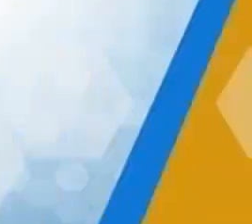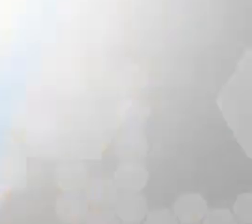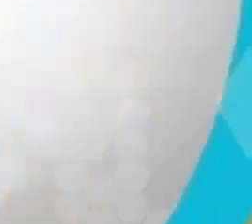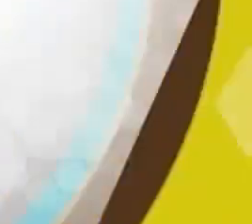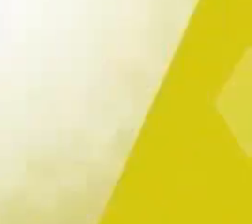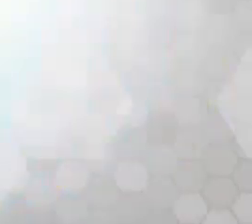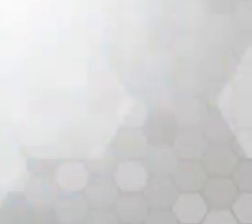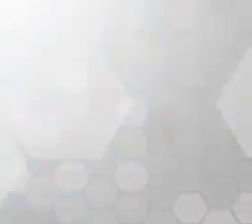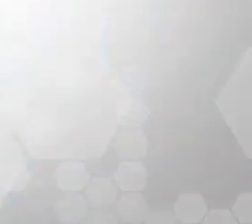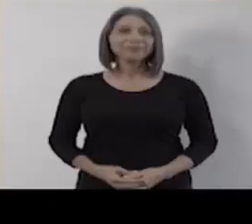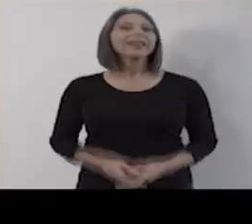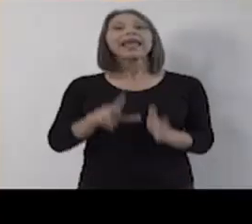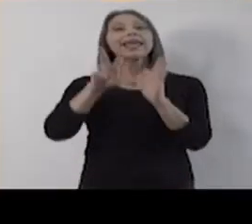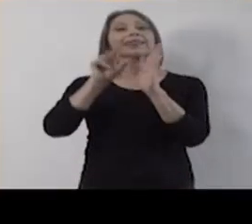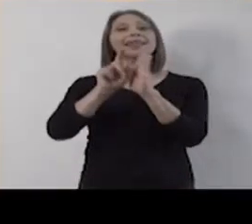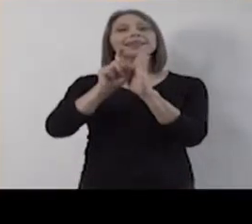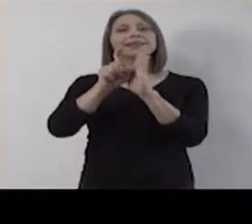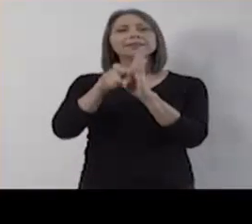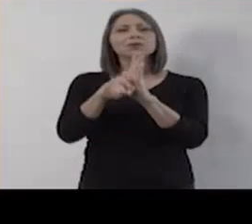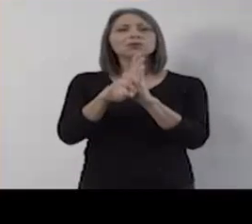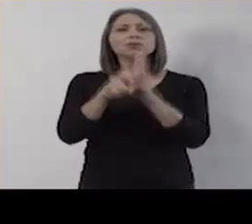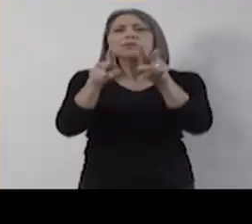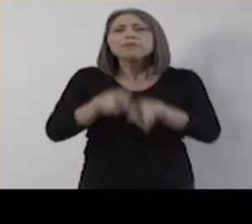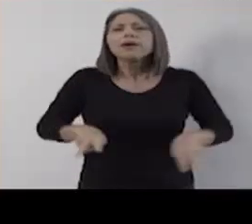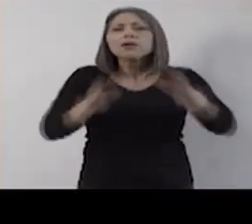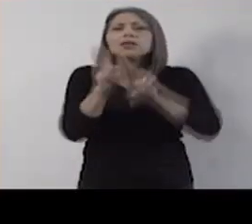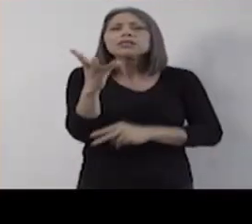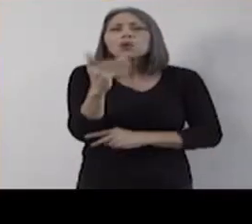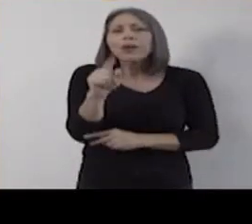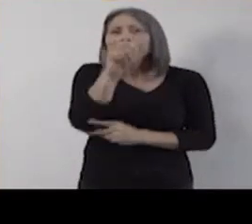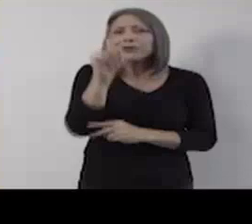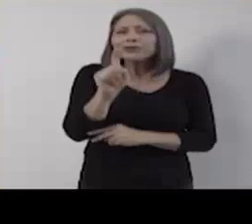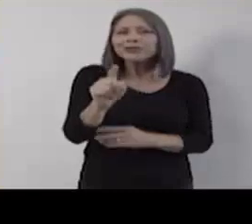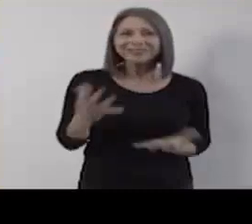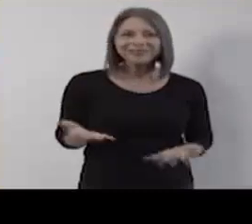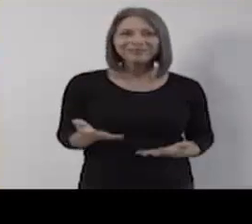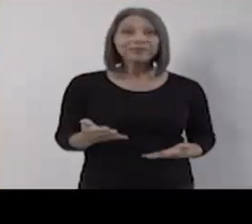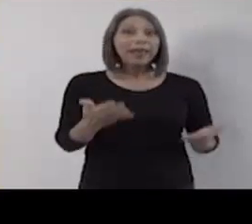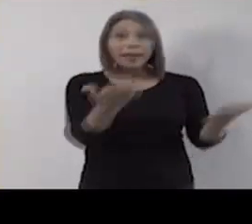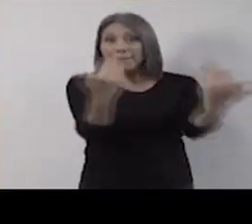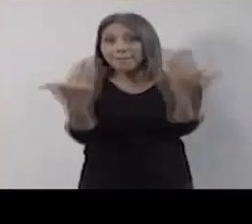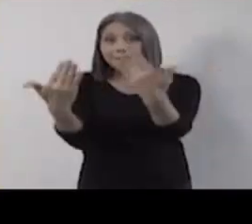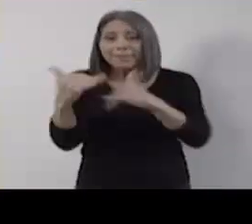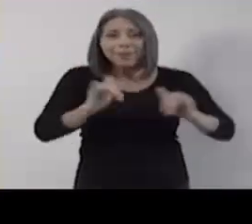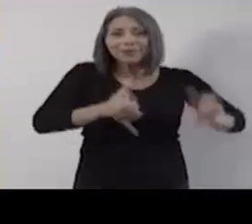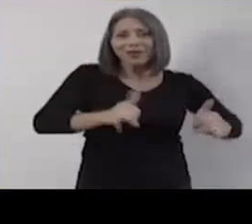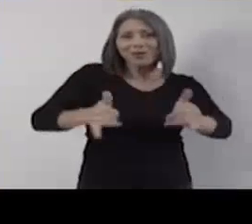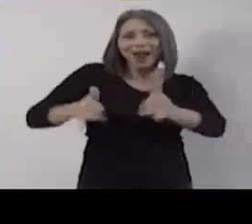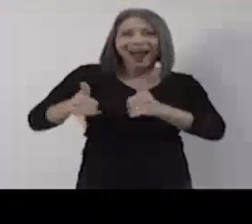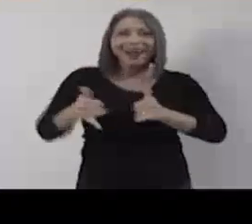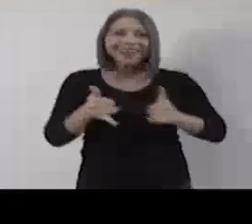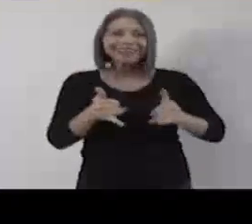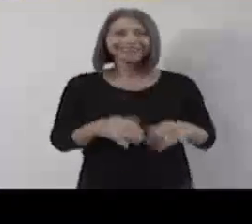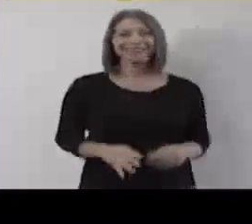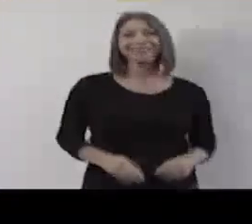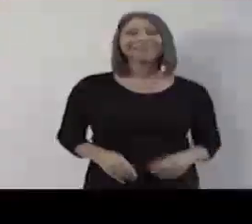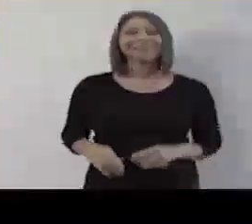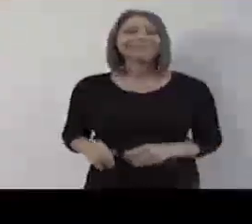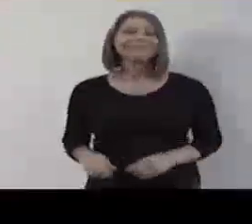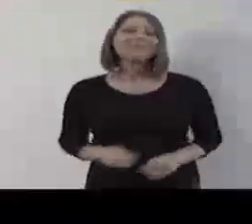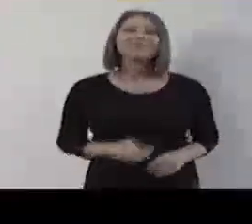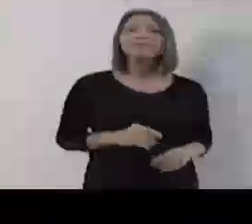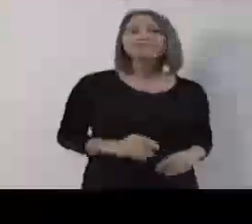Costa Rica. ¿Cuántos valores puedes encontrar en 30 segundos? ¡Vamos a jugar!